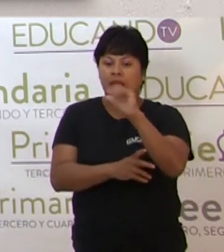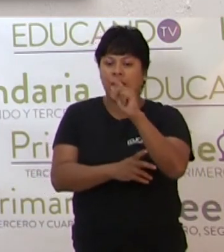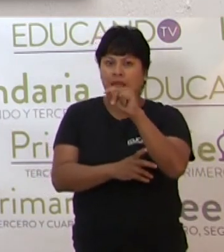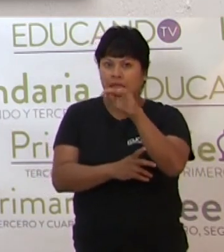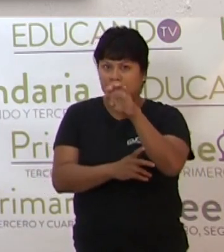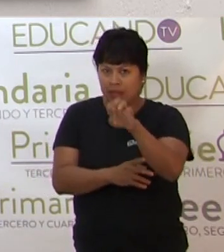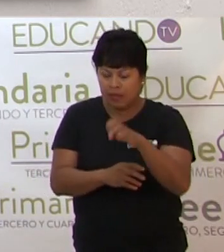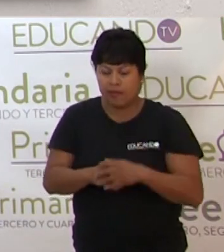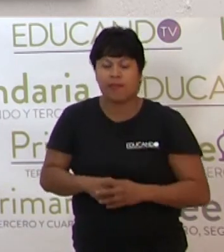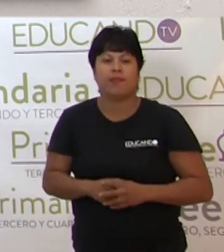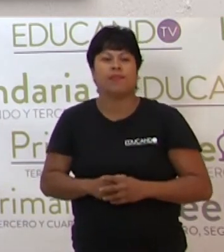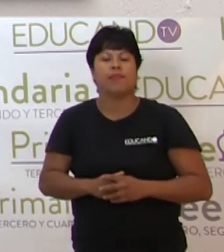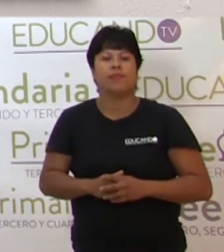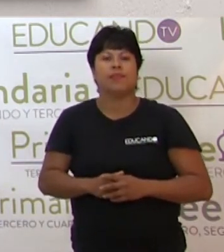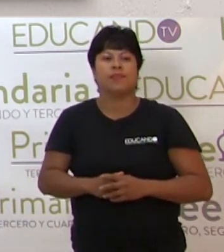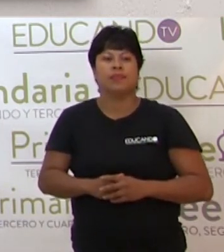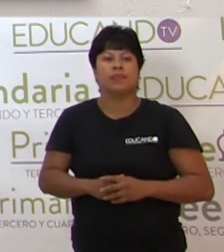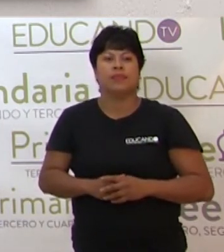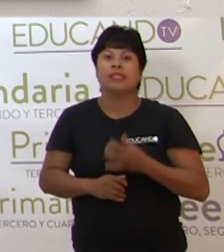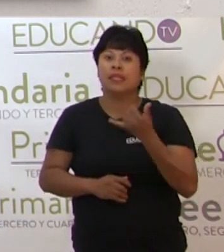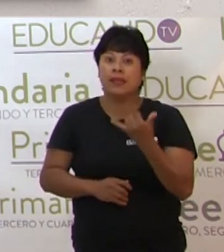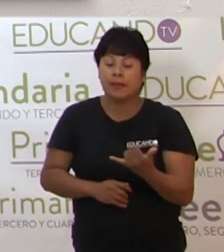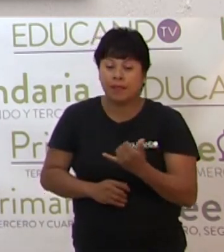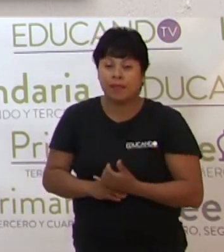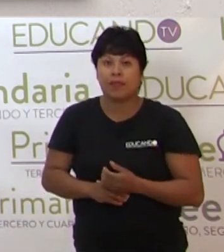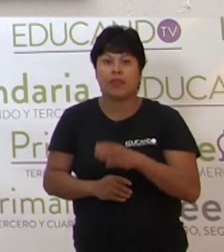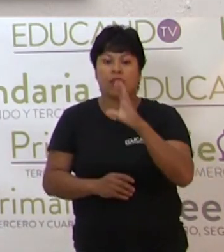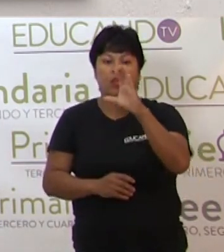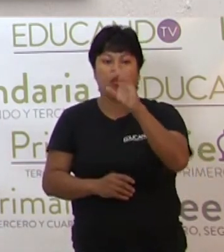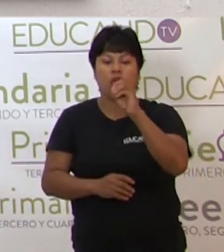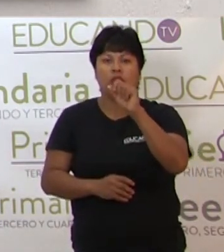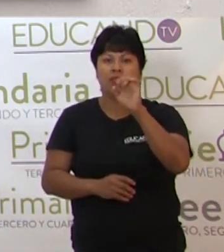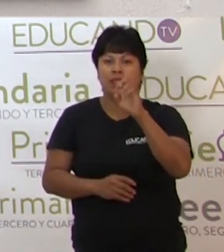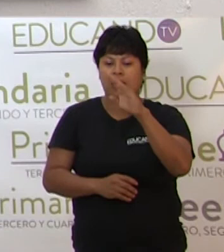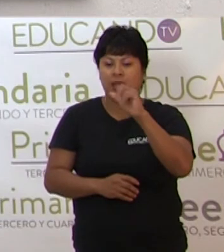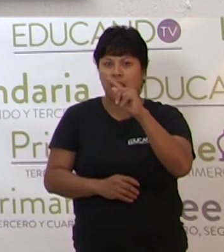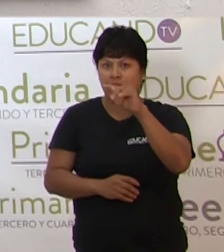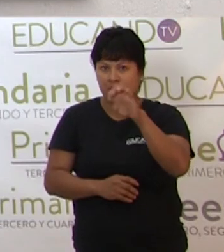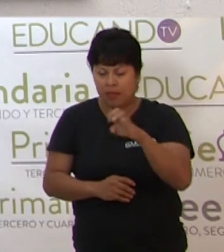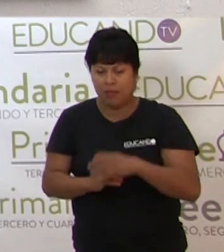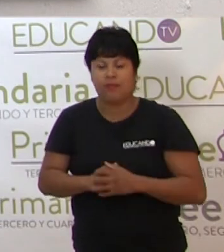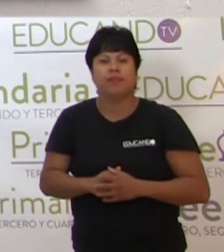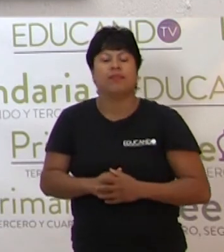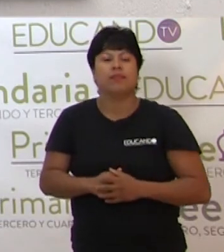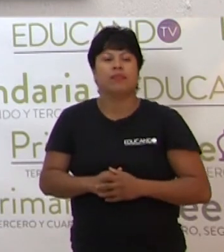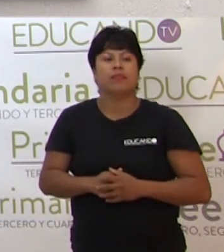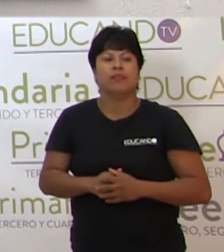secante, ¿sí?, y cosecante. Aquí vamos a ponerla